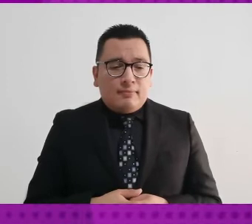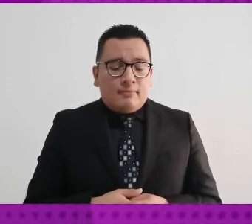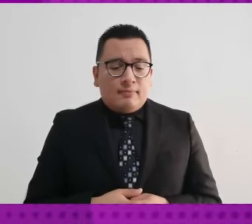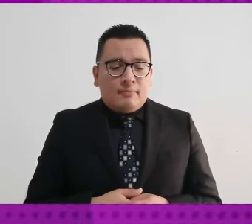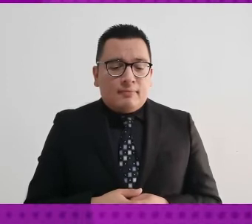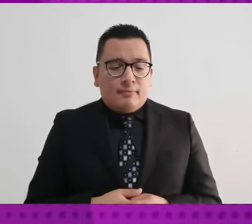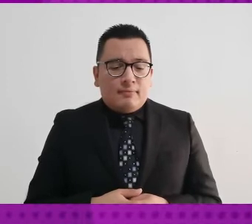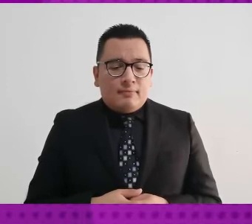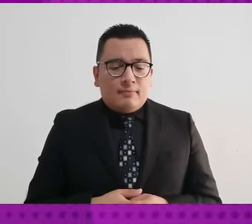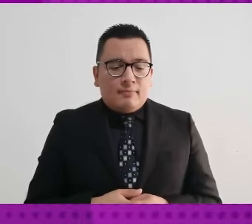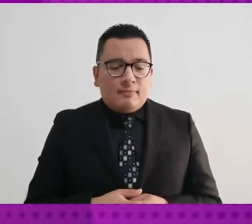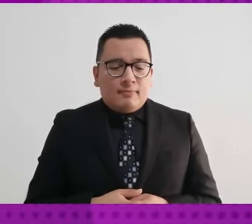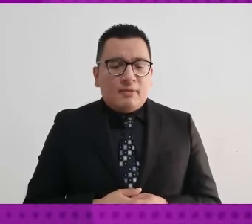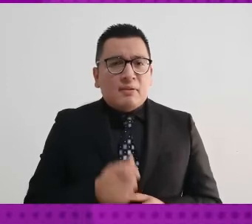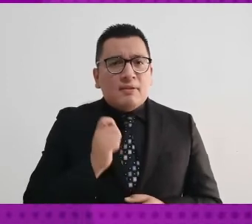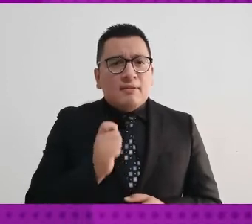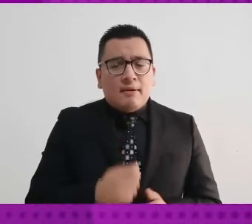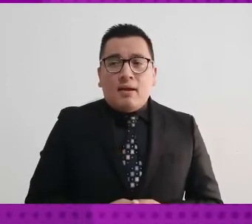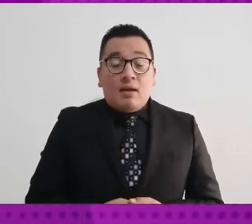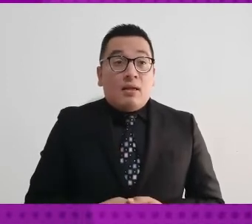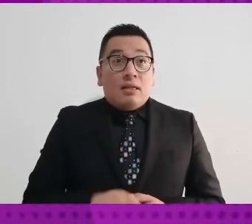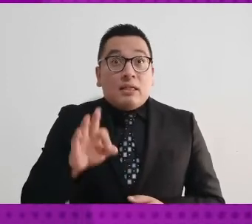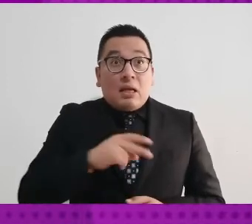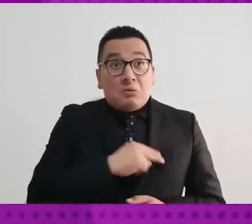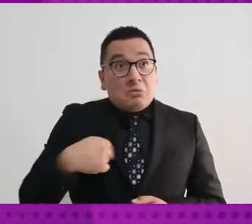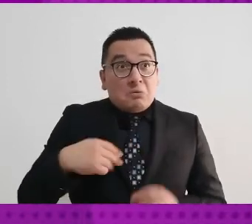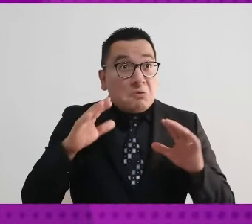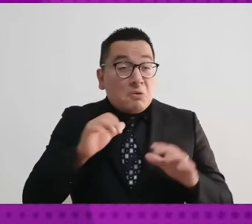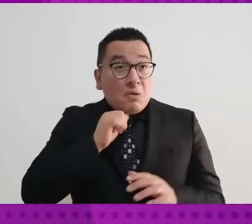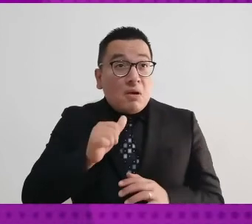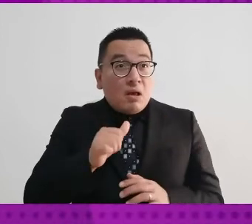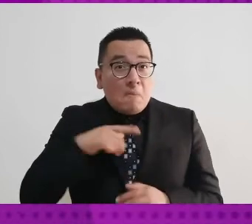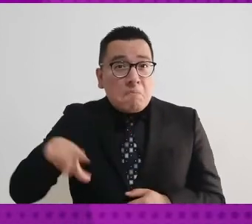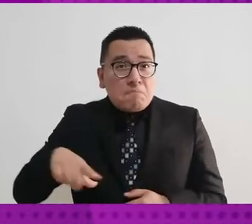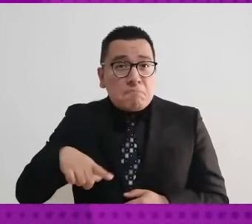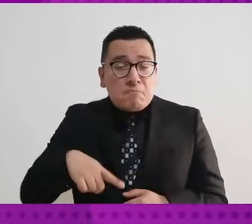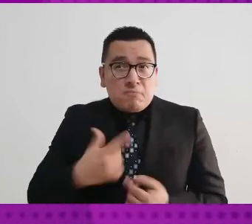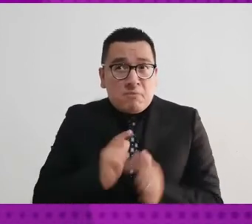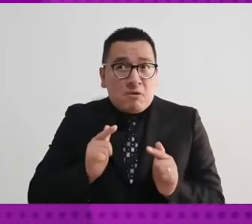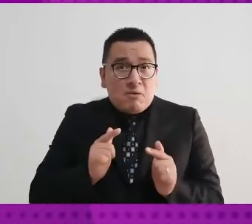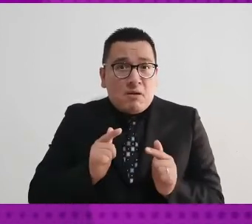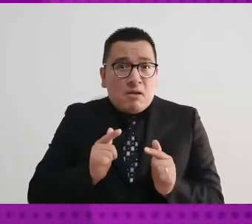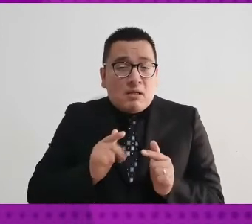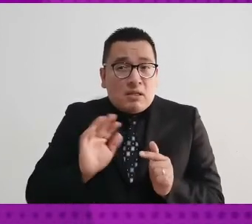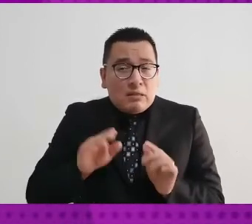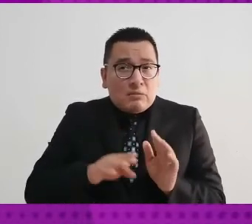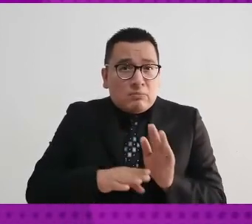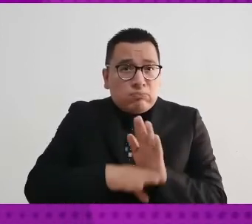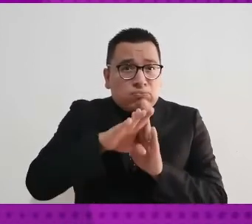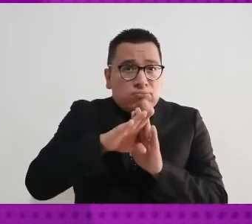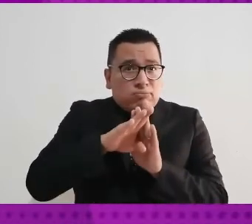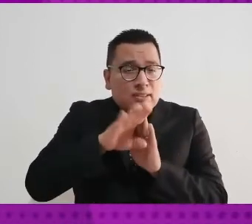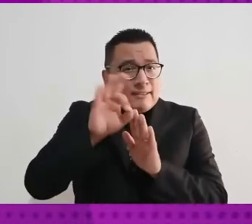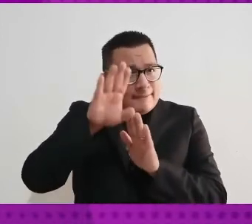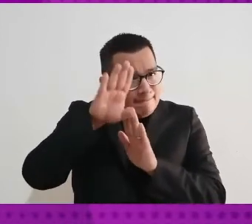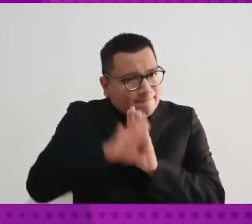parte, que las democracias retroceden si uno no se hace cargo de ellas. ¿Y quién se debe hacer cargo de ellas? Los actores